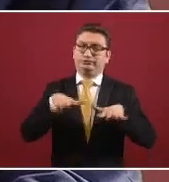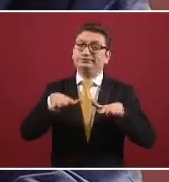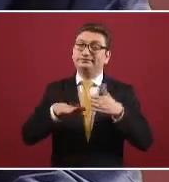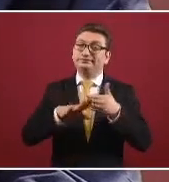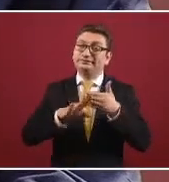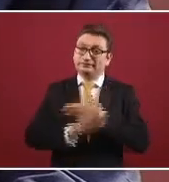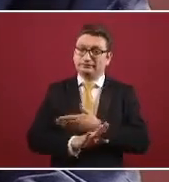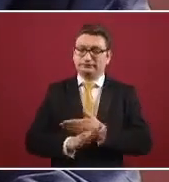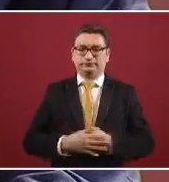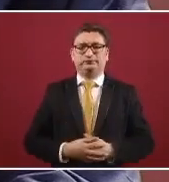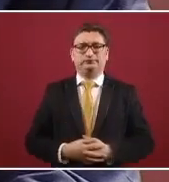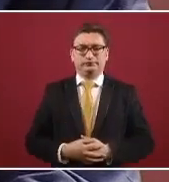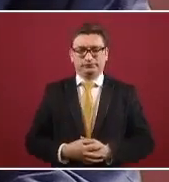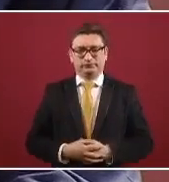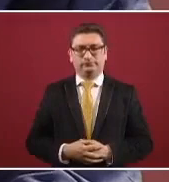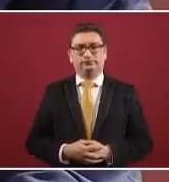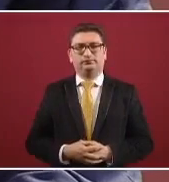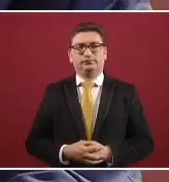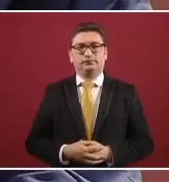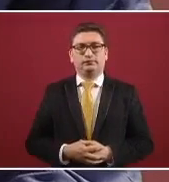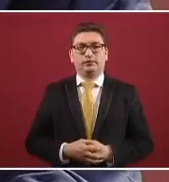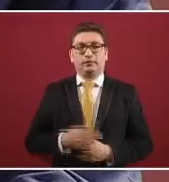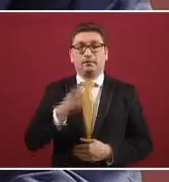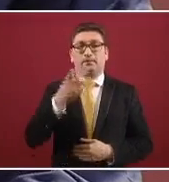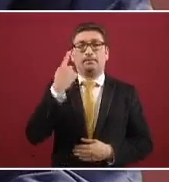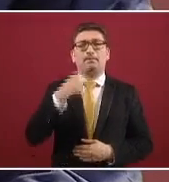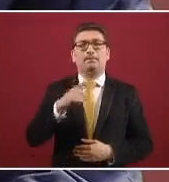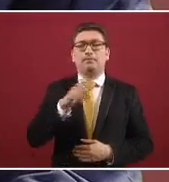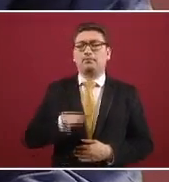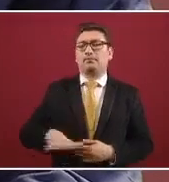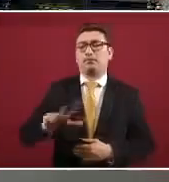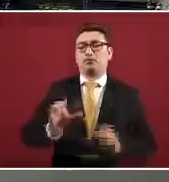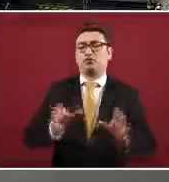Se hicieron esos trabajos para proteger a la gente,